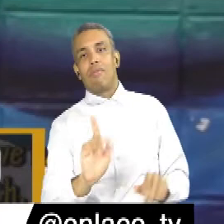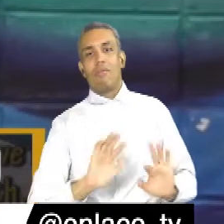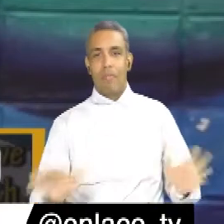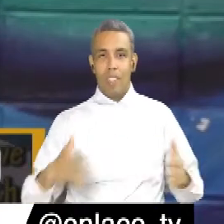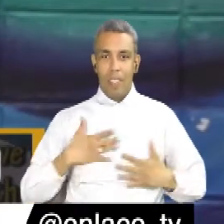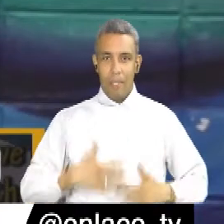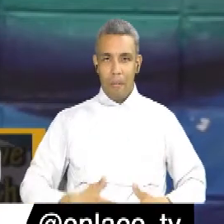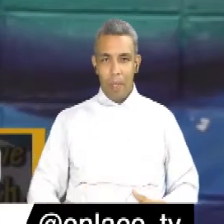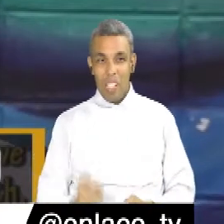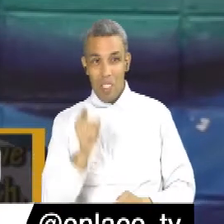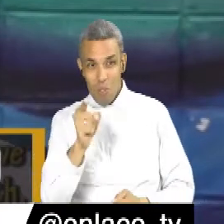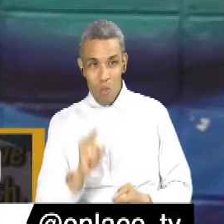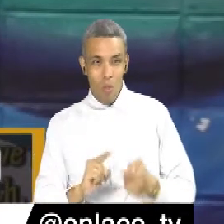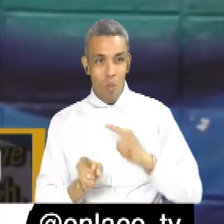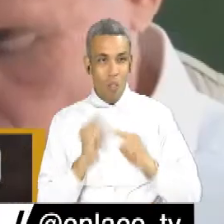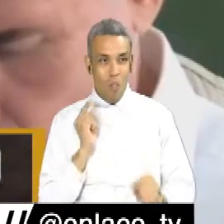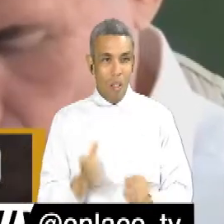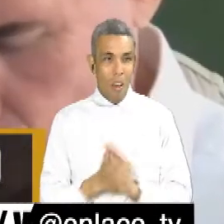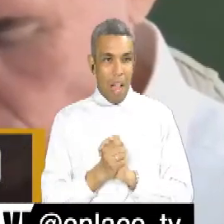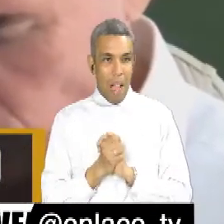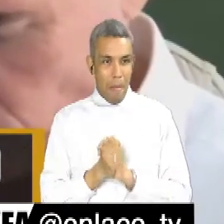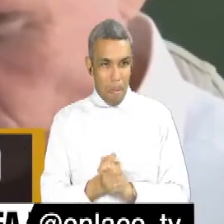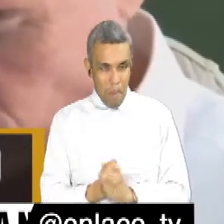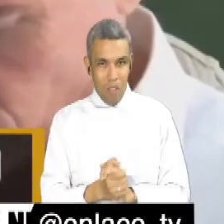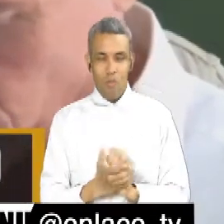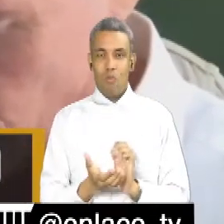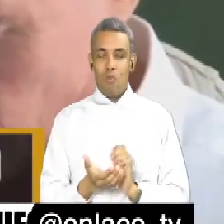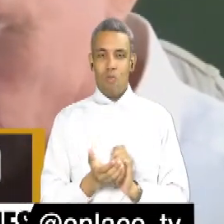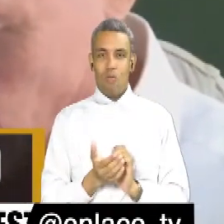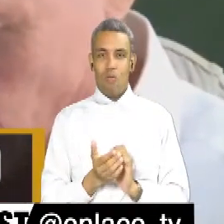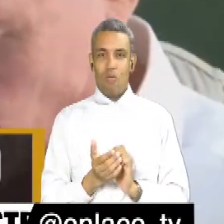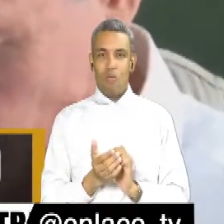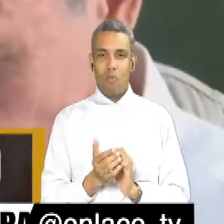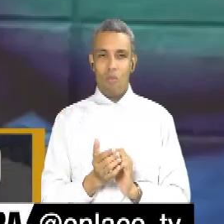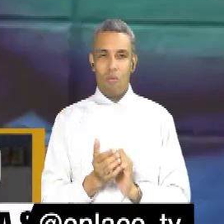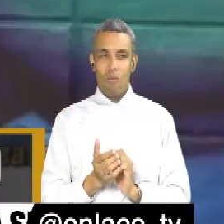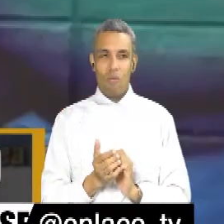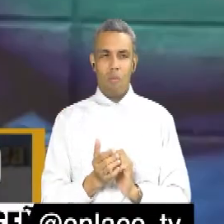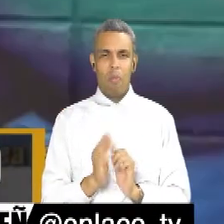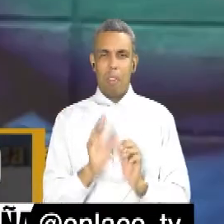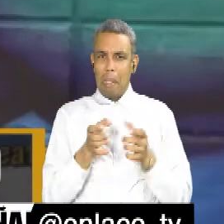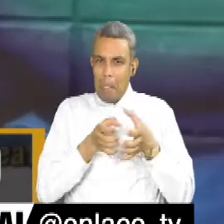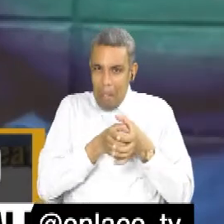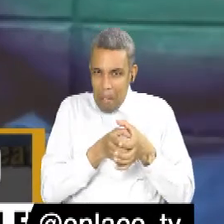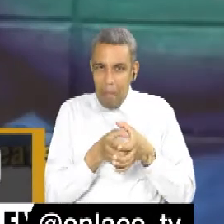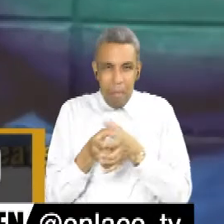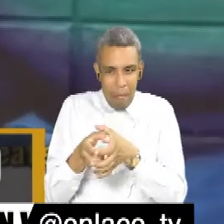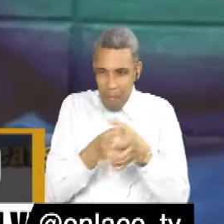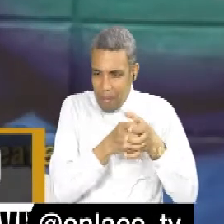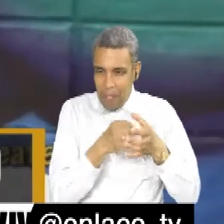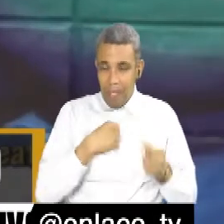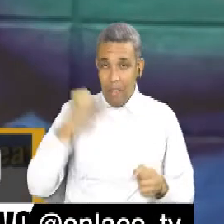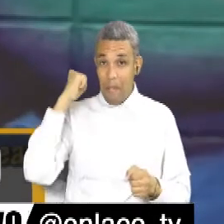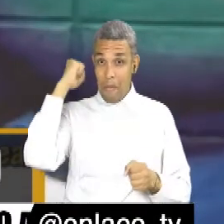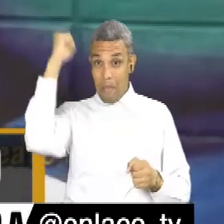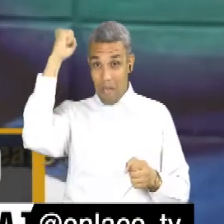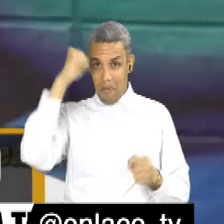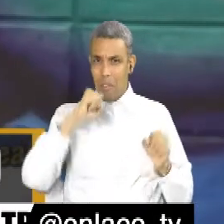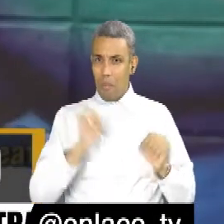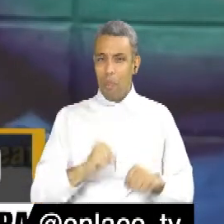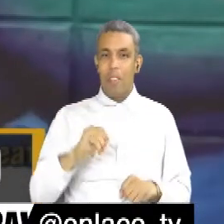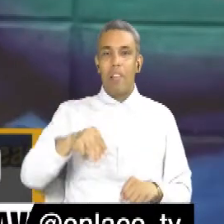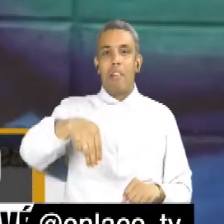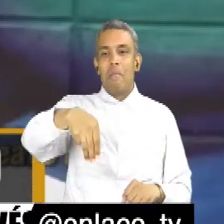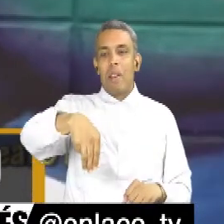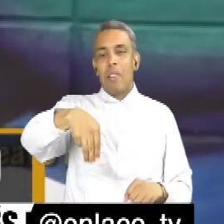Crespo, a todas las organizaciones sociales y defensoras de derechos humanos, sindicatos, etcétera, etcétera, para que nos acompañen este martes a